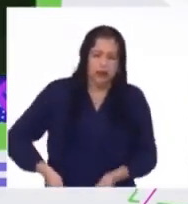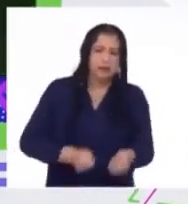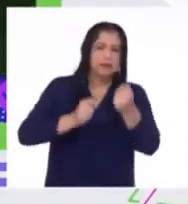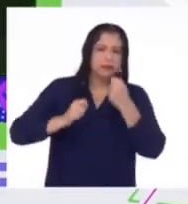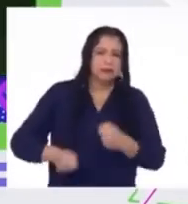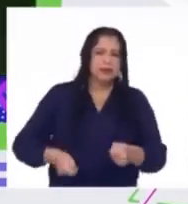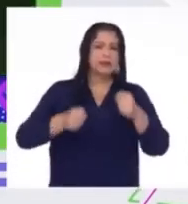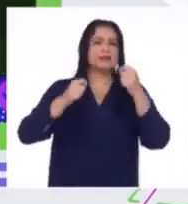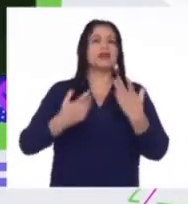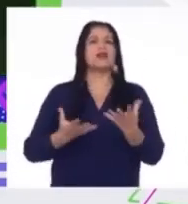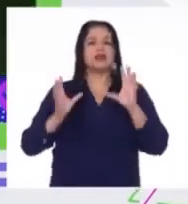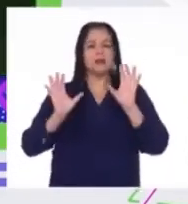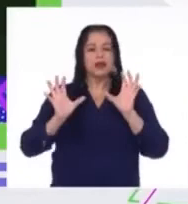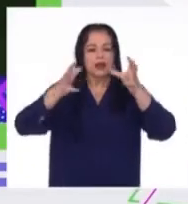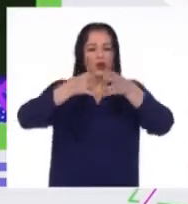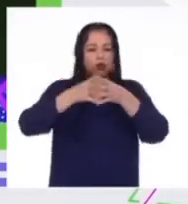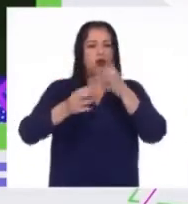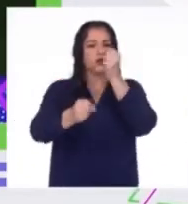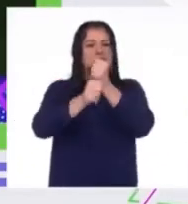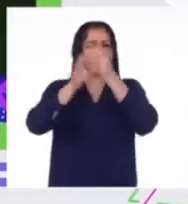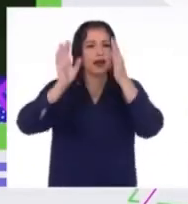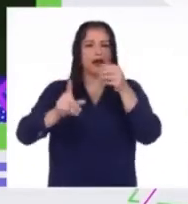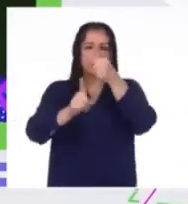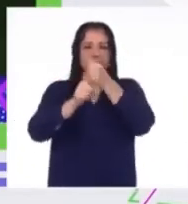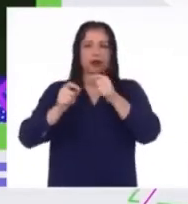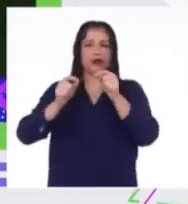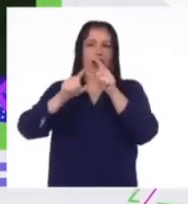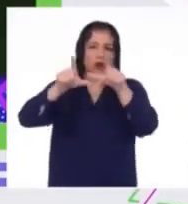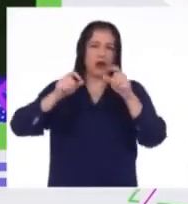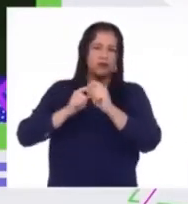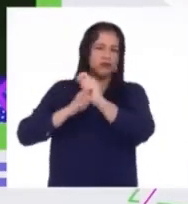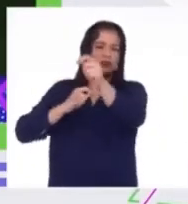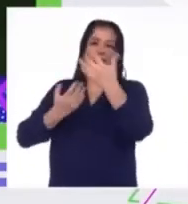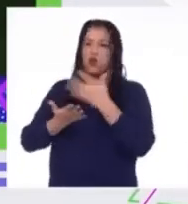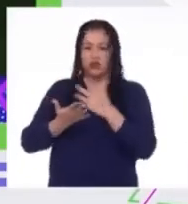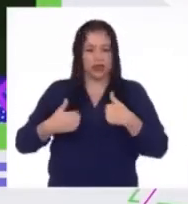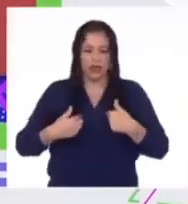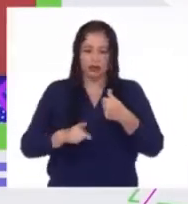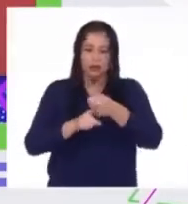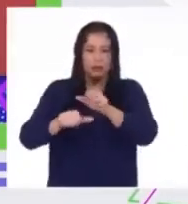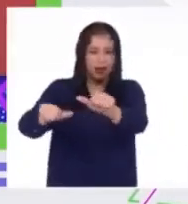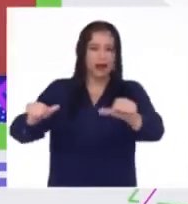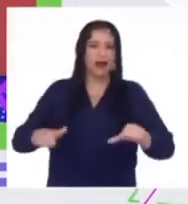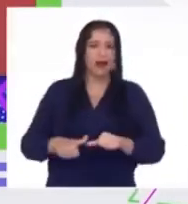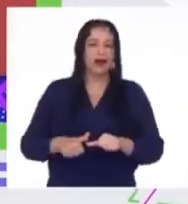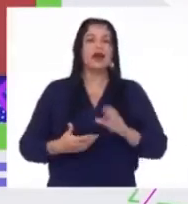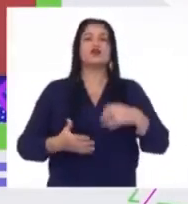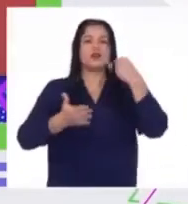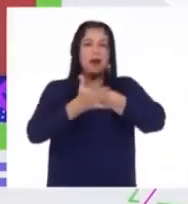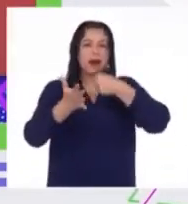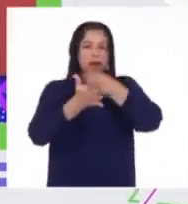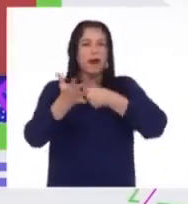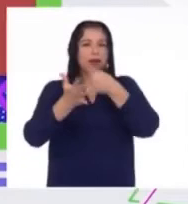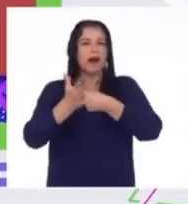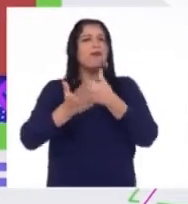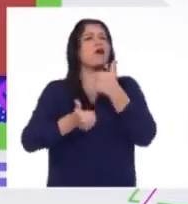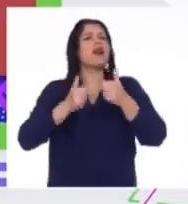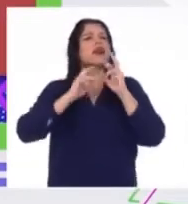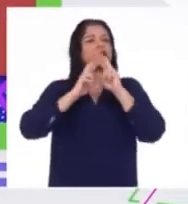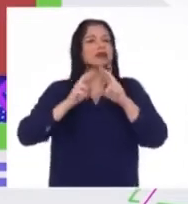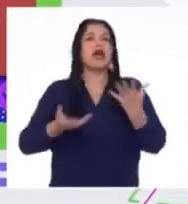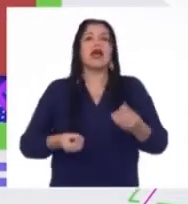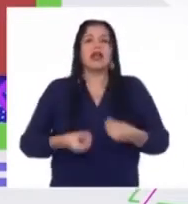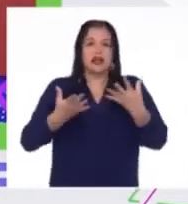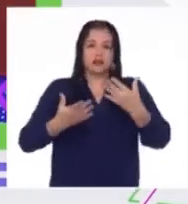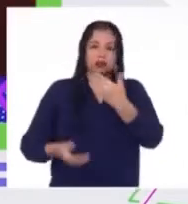a crear el movimiento de los trabajadores rurales sin tierra. Su lucha trajo resultados, creándose